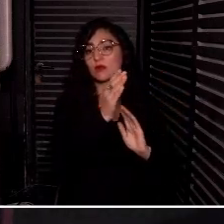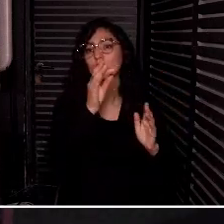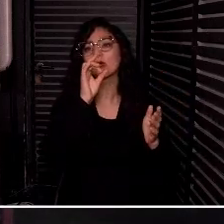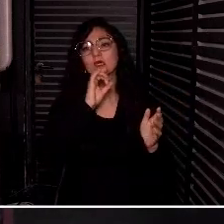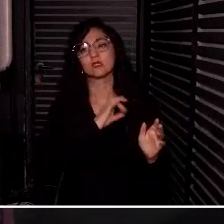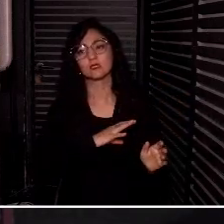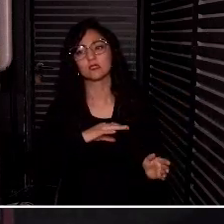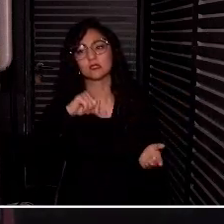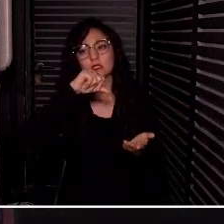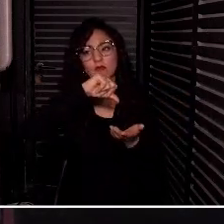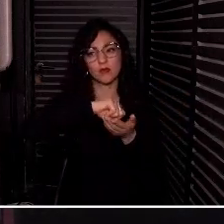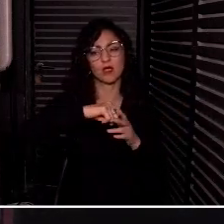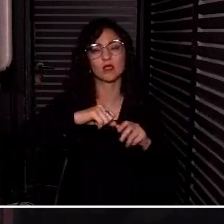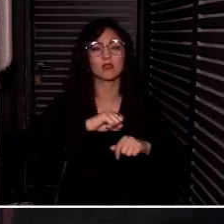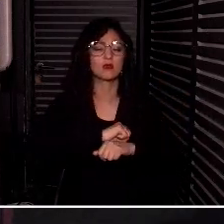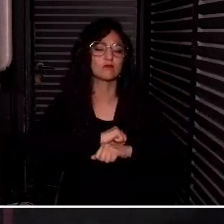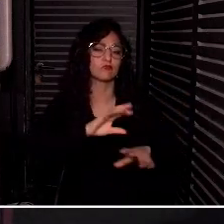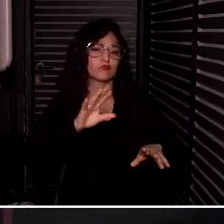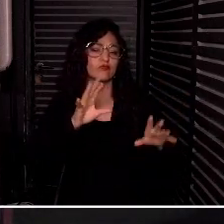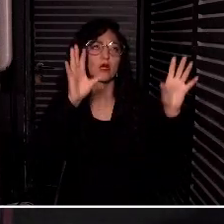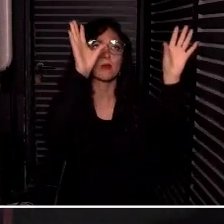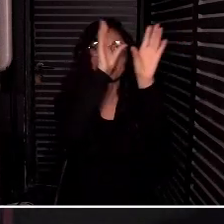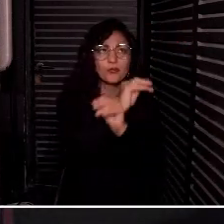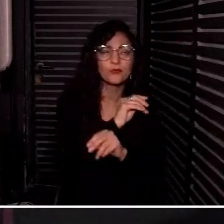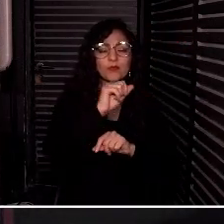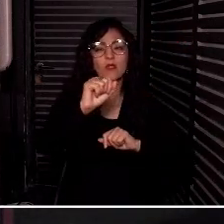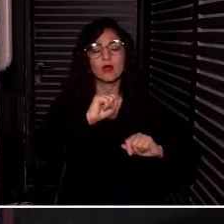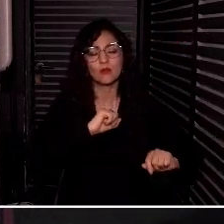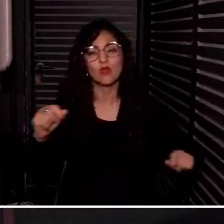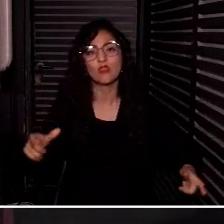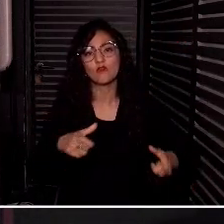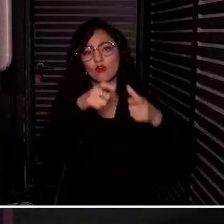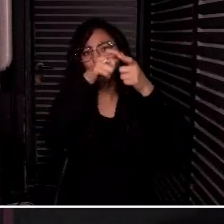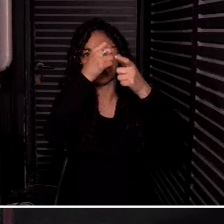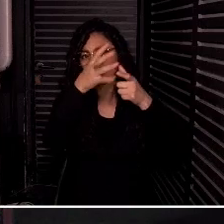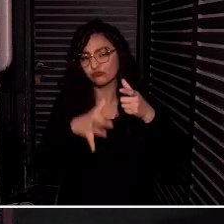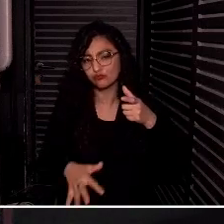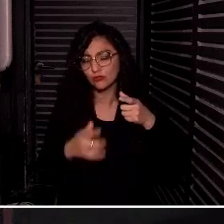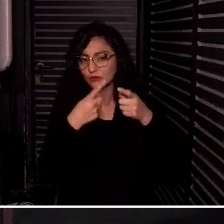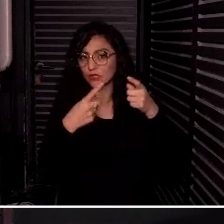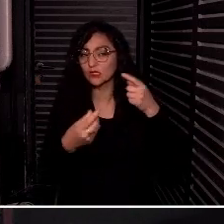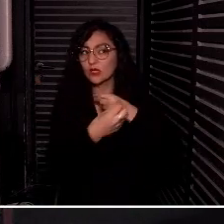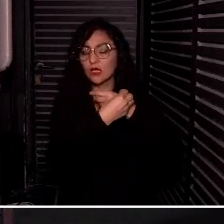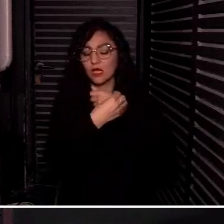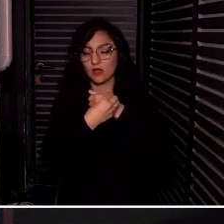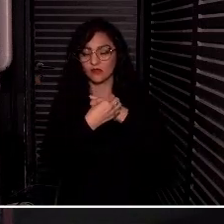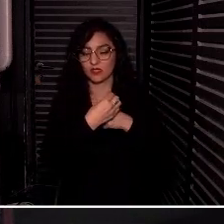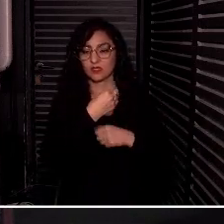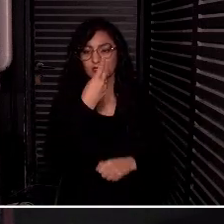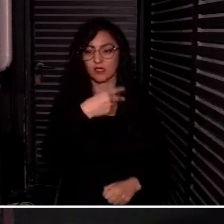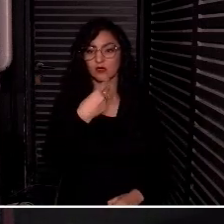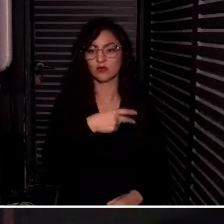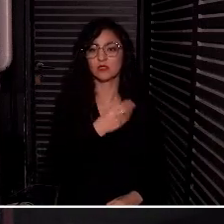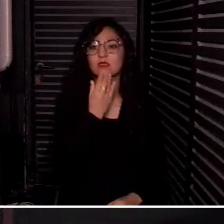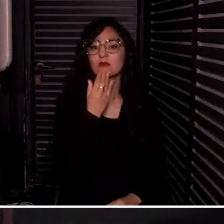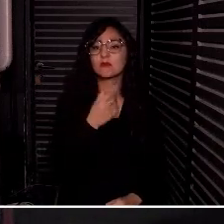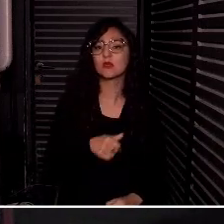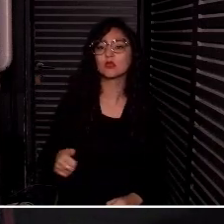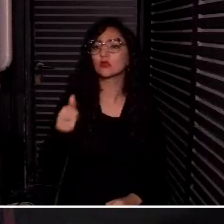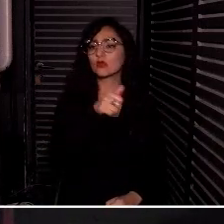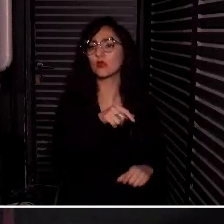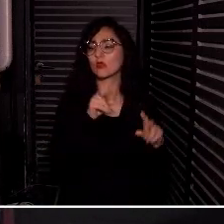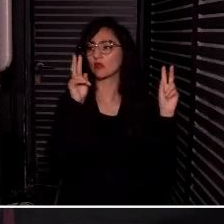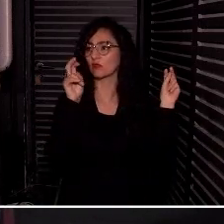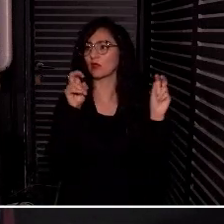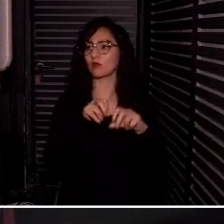apagones de terremotos de volcanes y también yo creo que es un tema que que estamos todos de acuerdo Yo creo